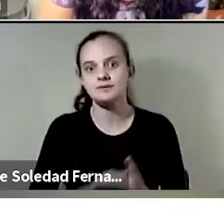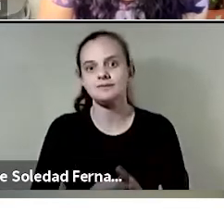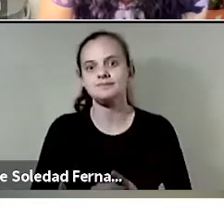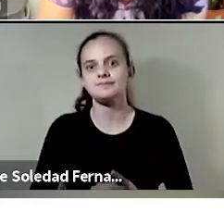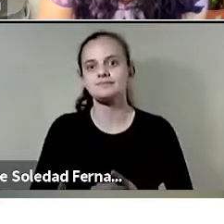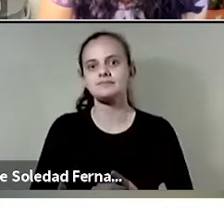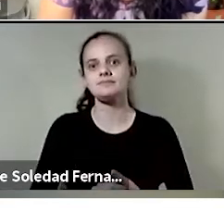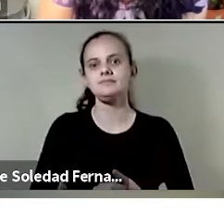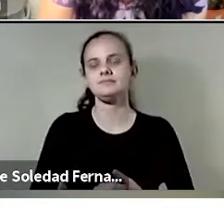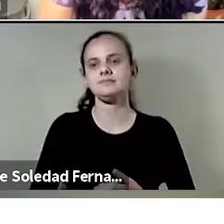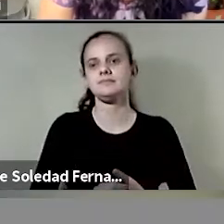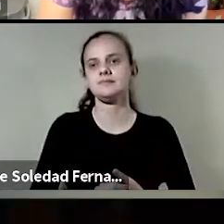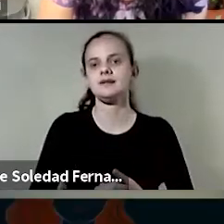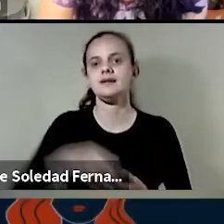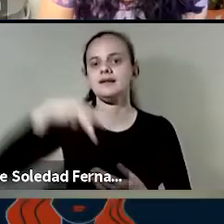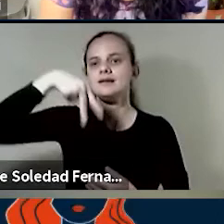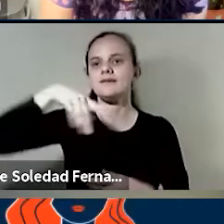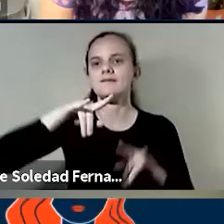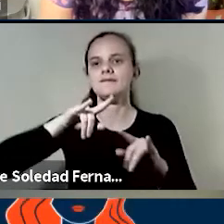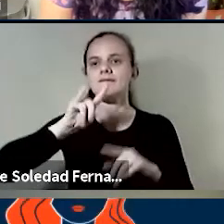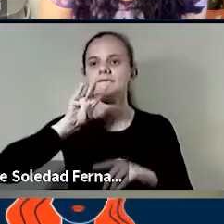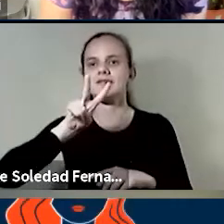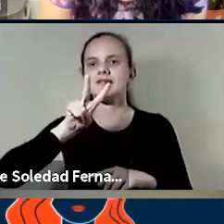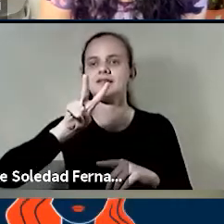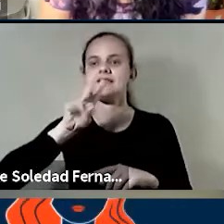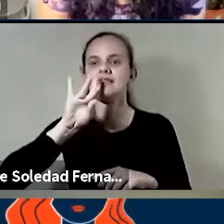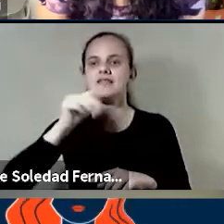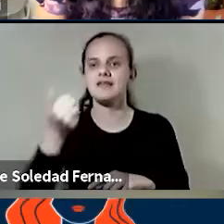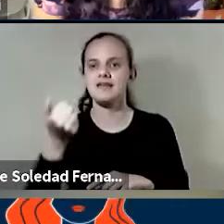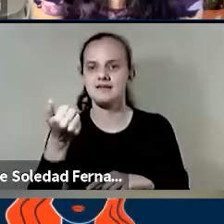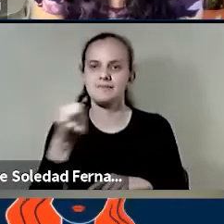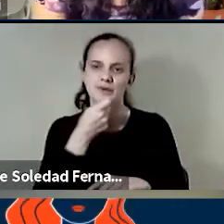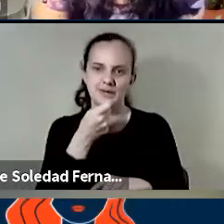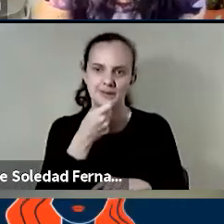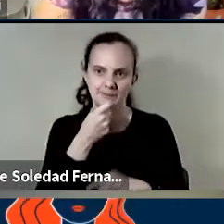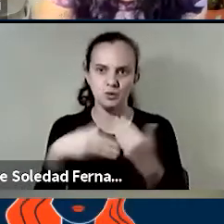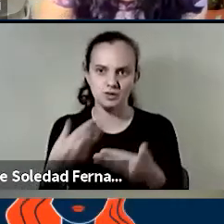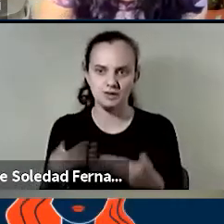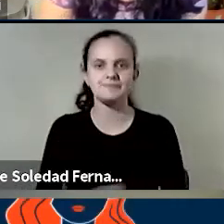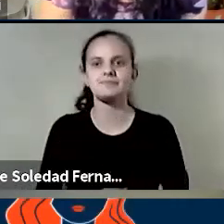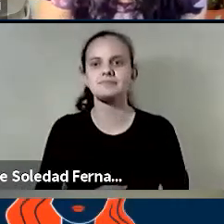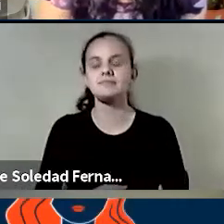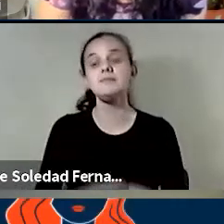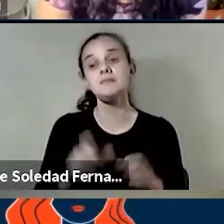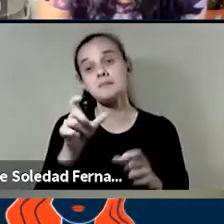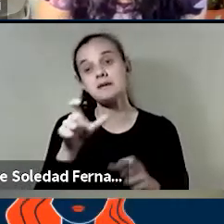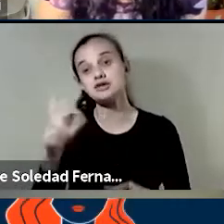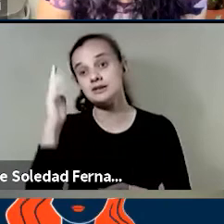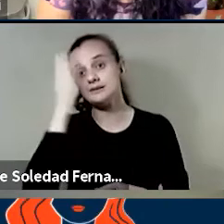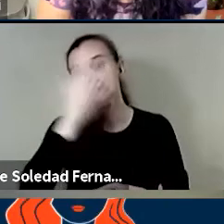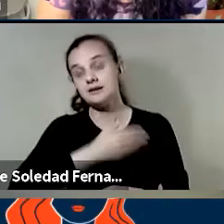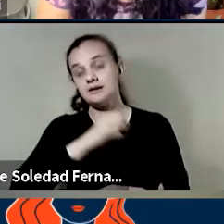Si querés sigamos, Pipi, y cuando... Acá Gabriel dice personas que usan el NVDA, que es un lector